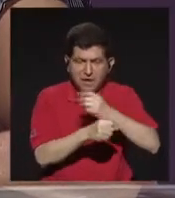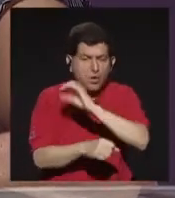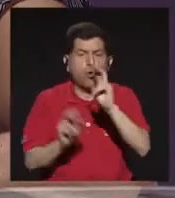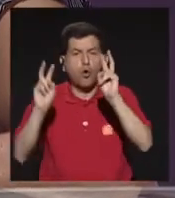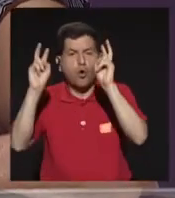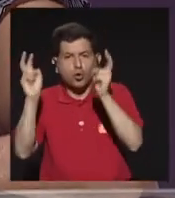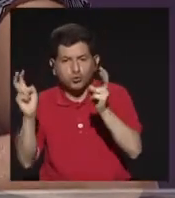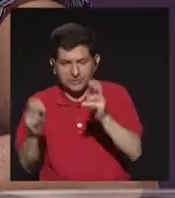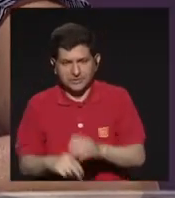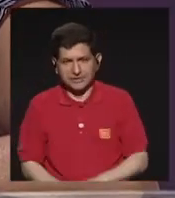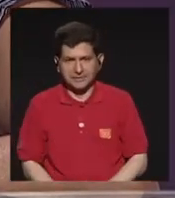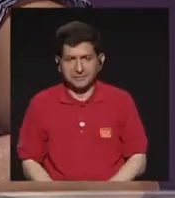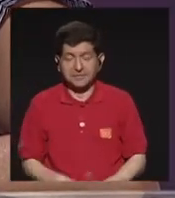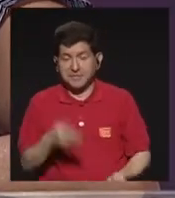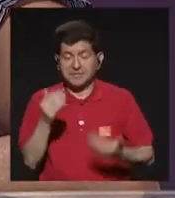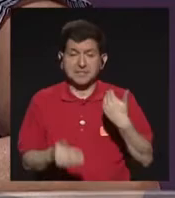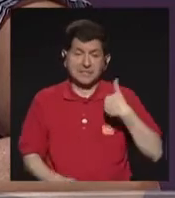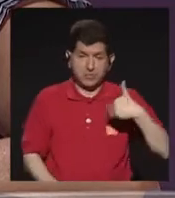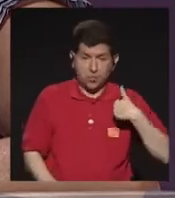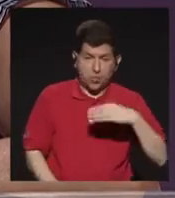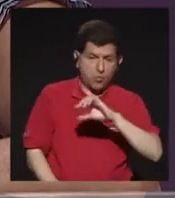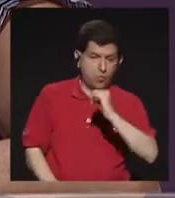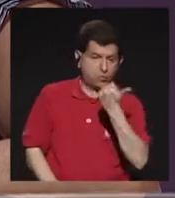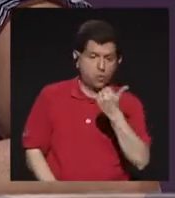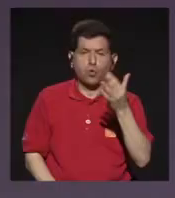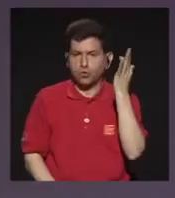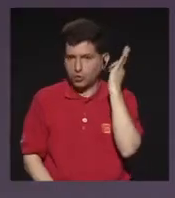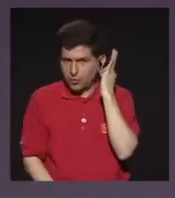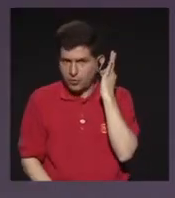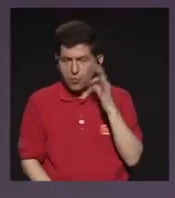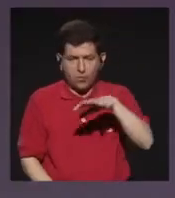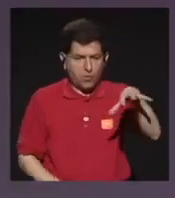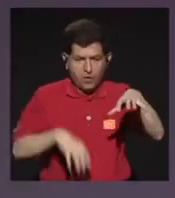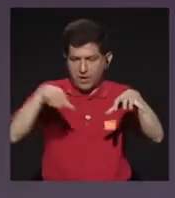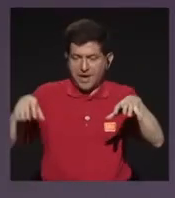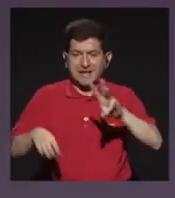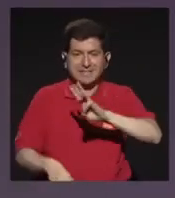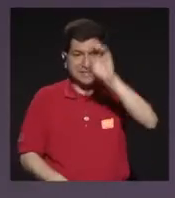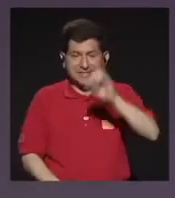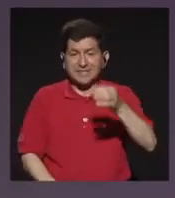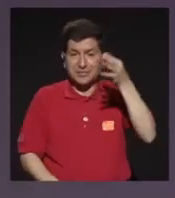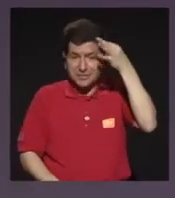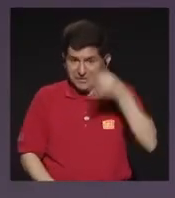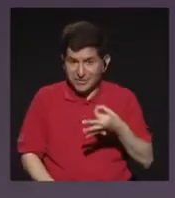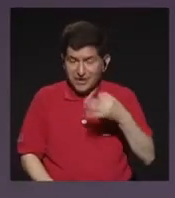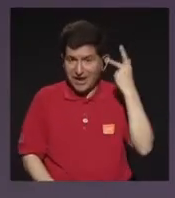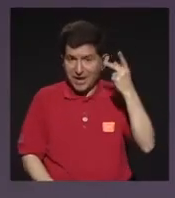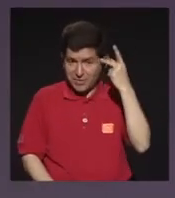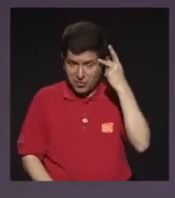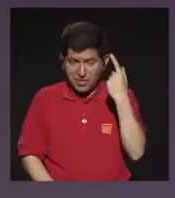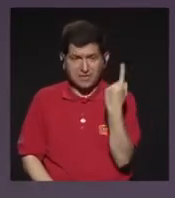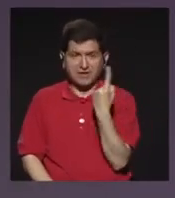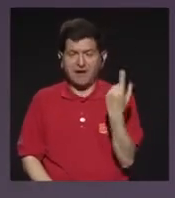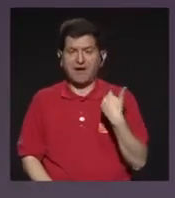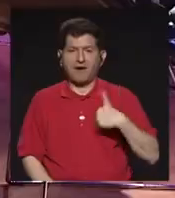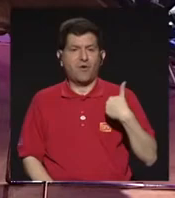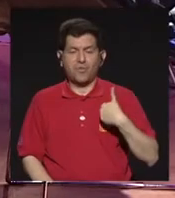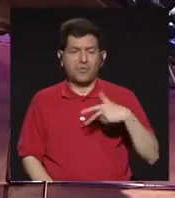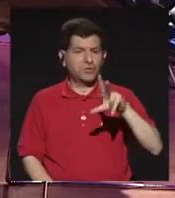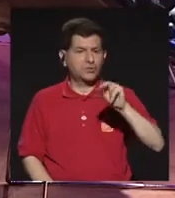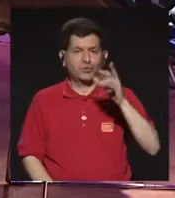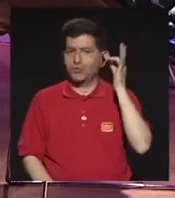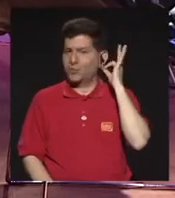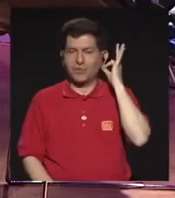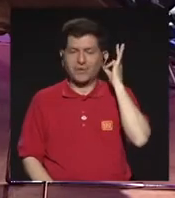temas para varones y otros para mujeres, casi un 60% cree que la política es para varones y no para